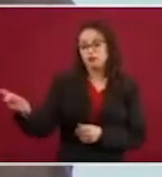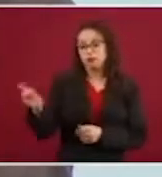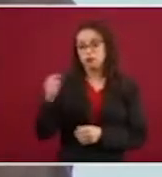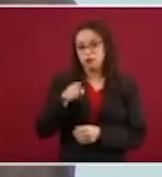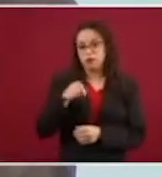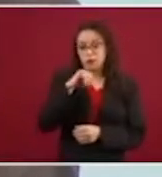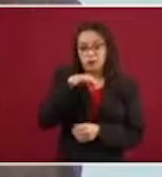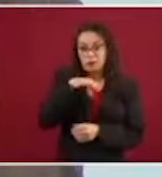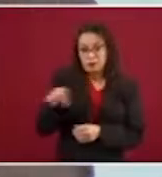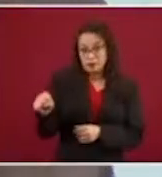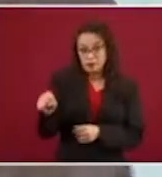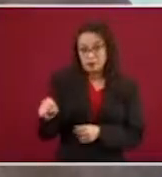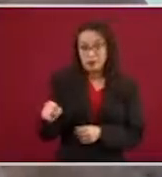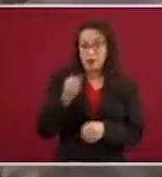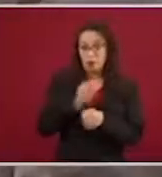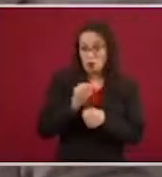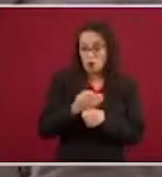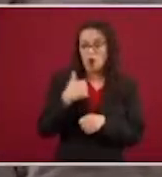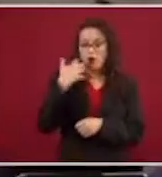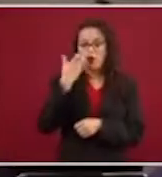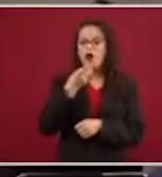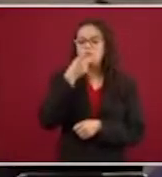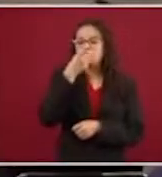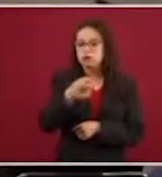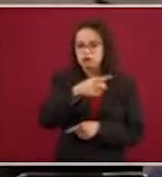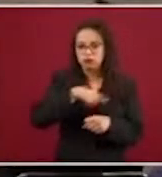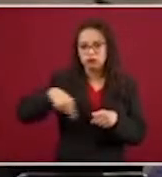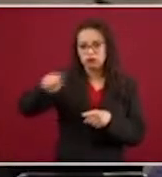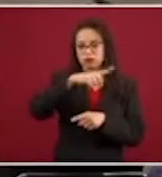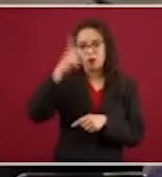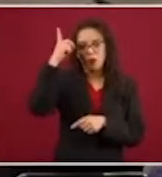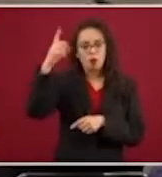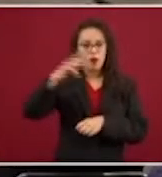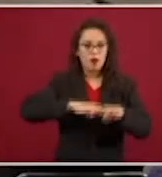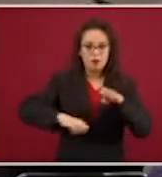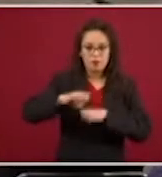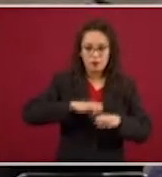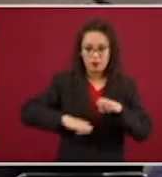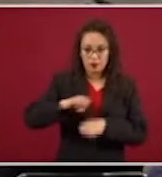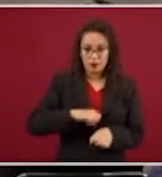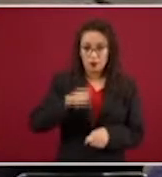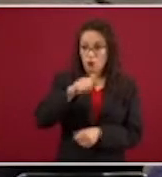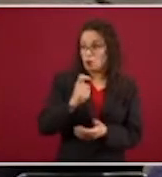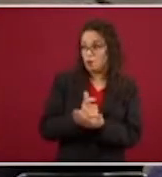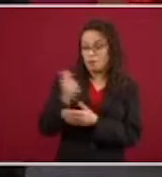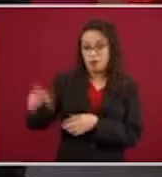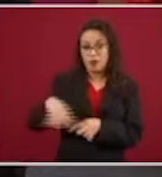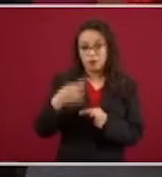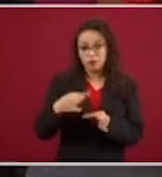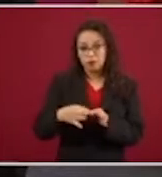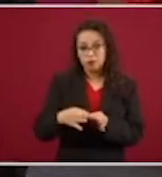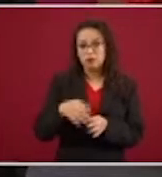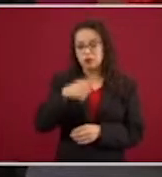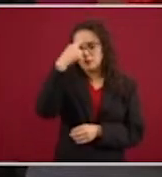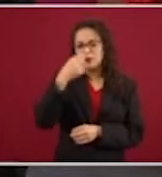hacer notar a los patrones que el pago de las cuotas significa la posibilidad que sus trabajadores tengan seguridad